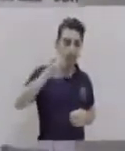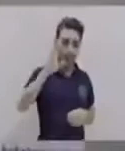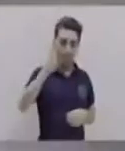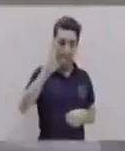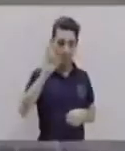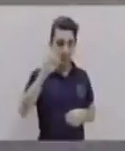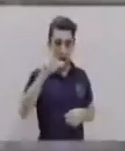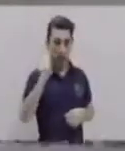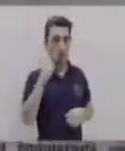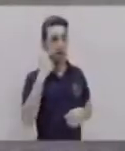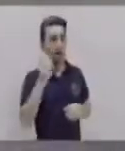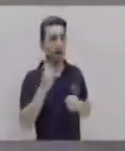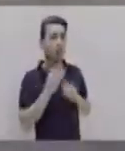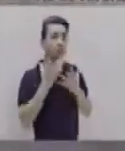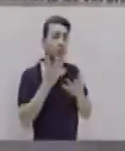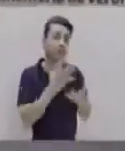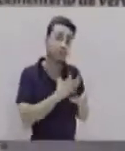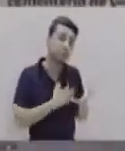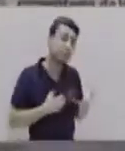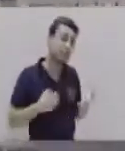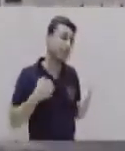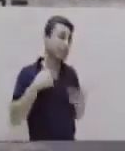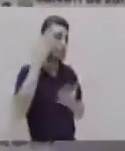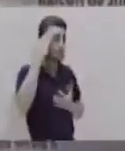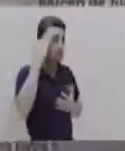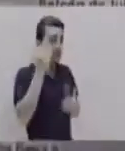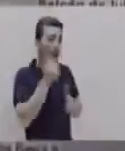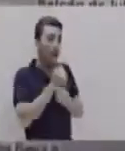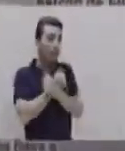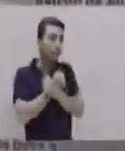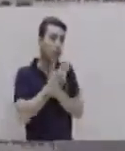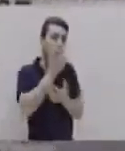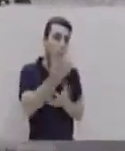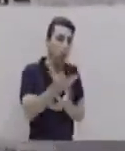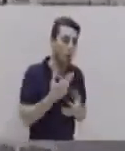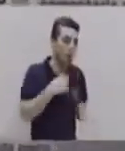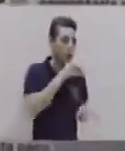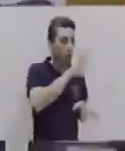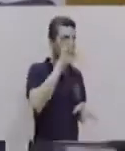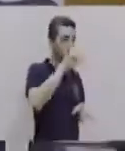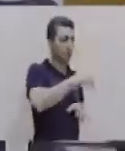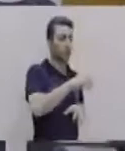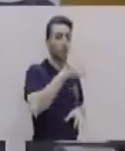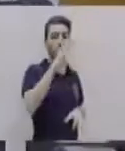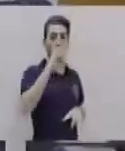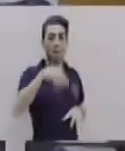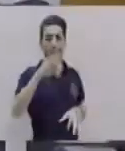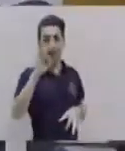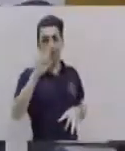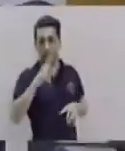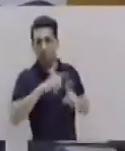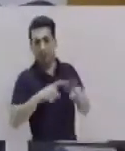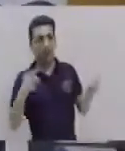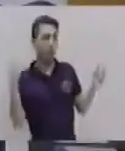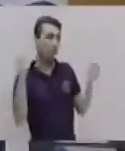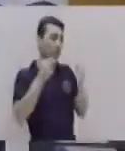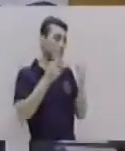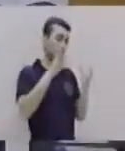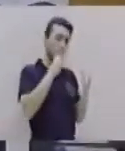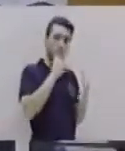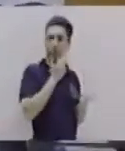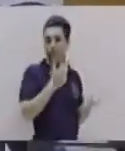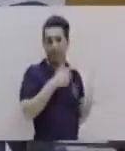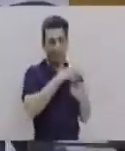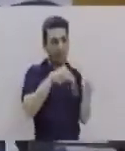cuando Romeo es desterrado, porque sabe que ama a la persona que él ha escogido en este momento, pero sin embargo lo están enviando a otro